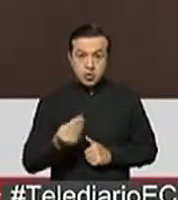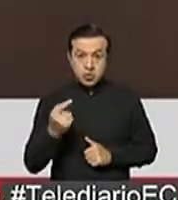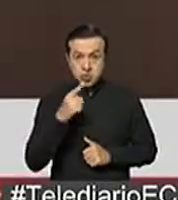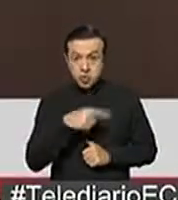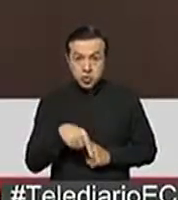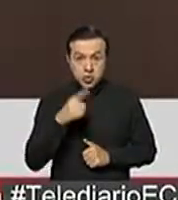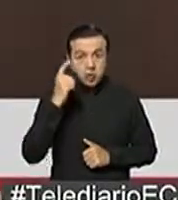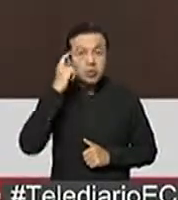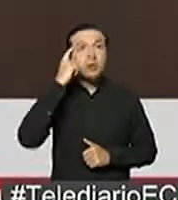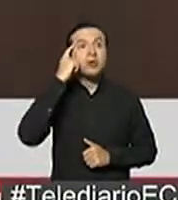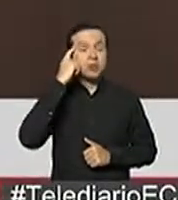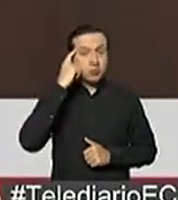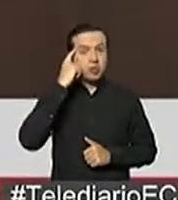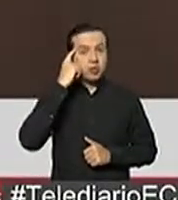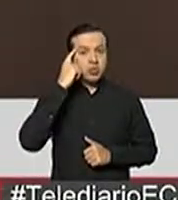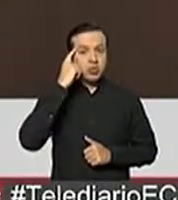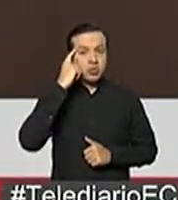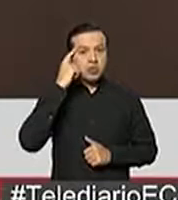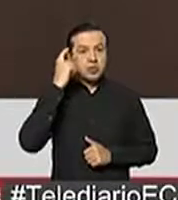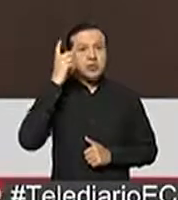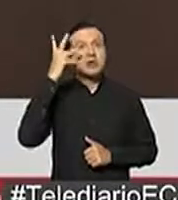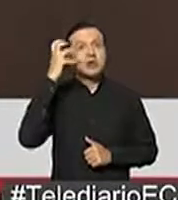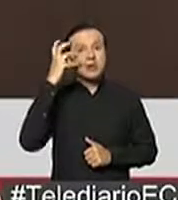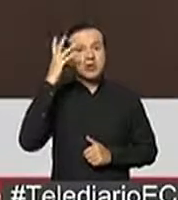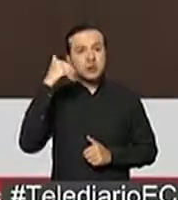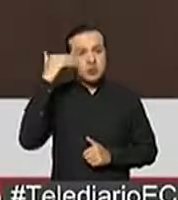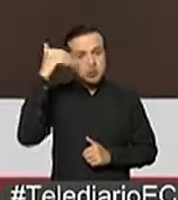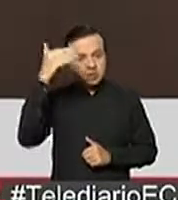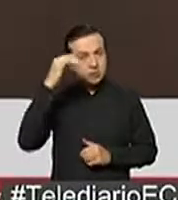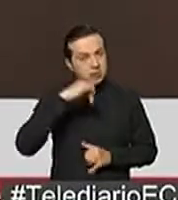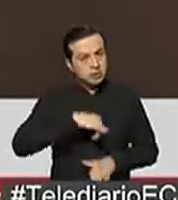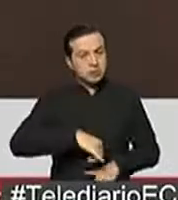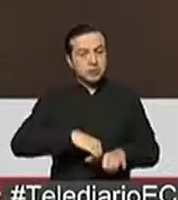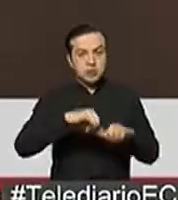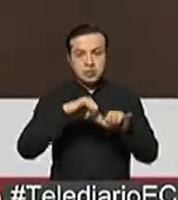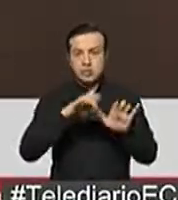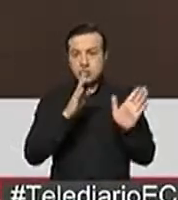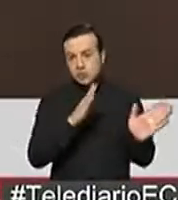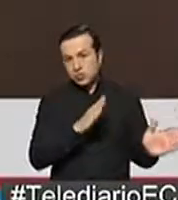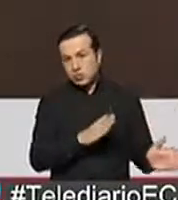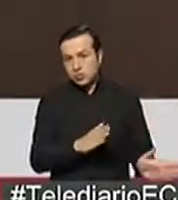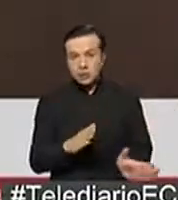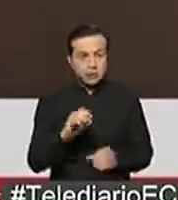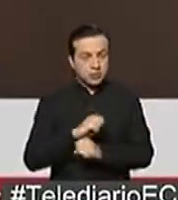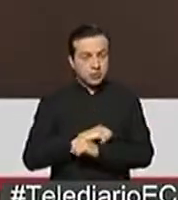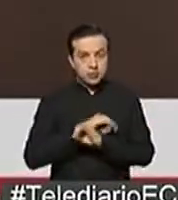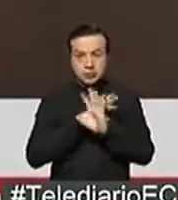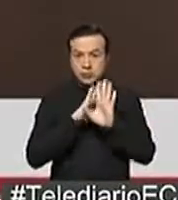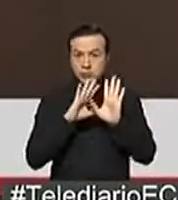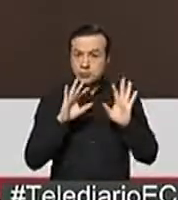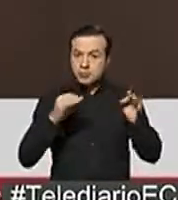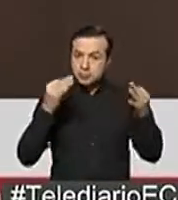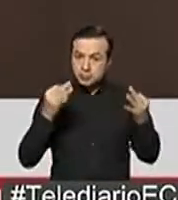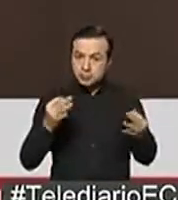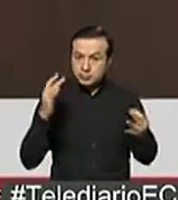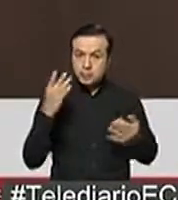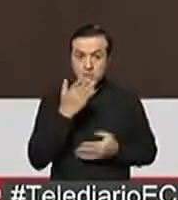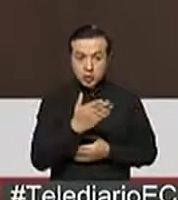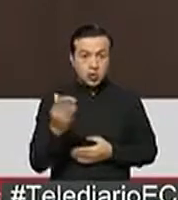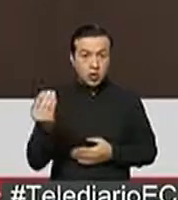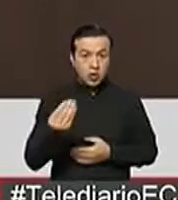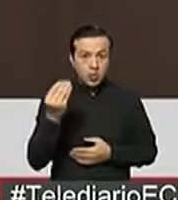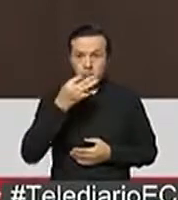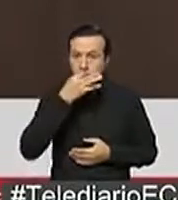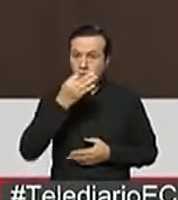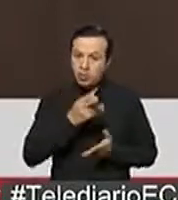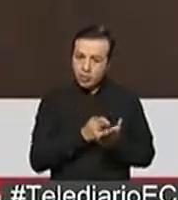van a incorporarse y van a tomar el relevo, la posta generacional, determinando claramente así que son jóvenes también